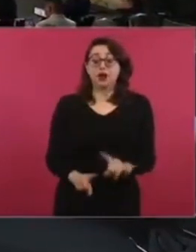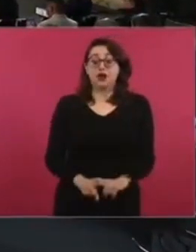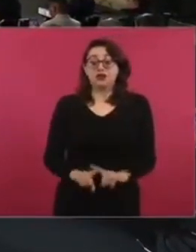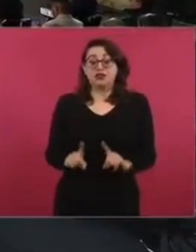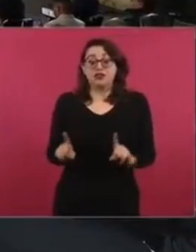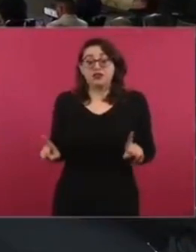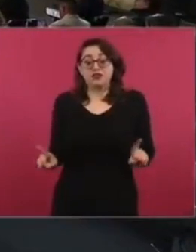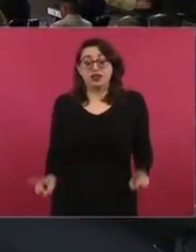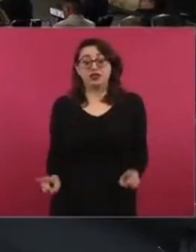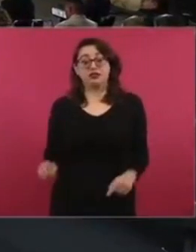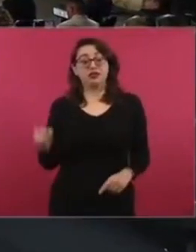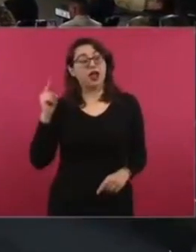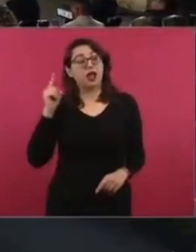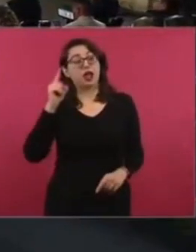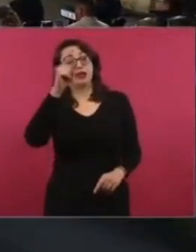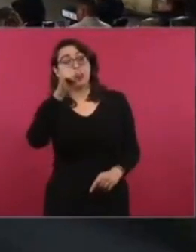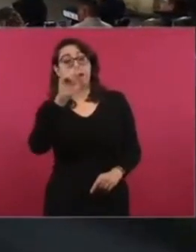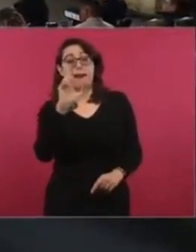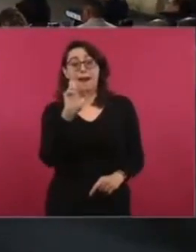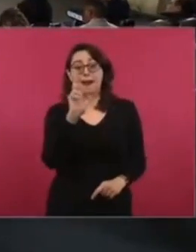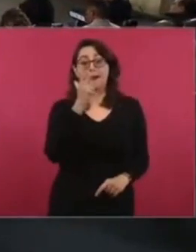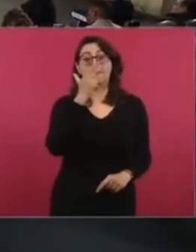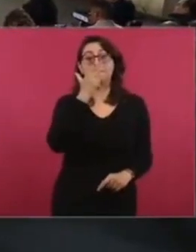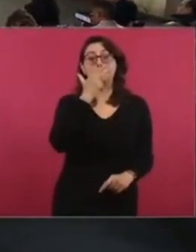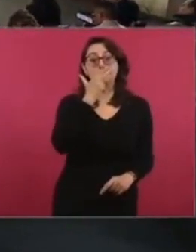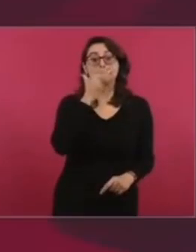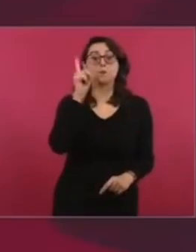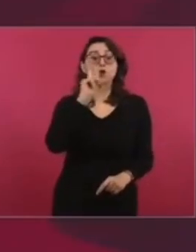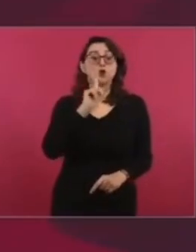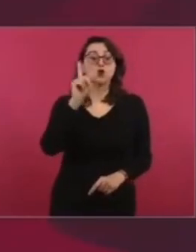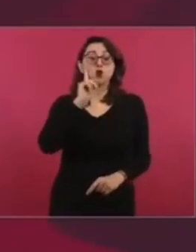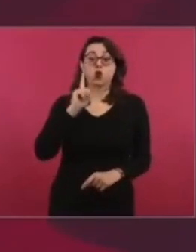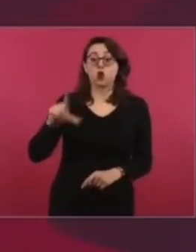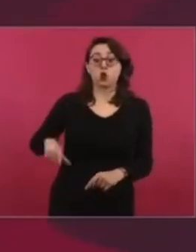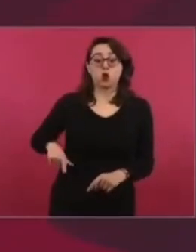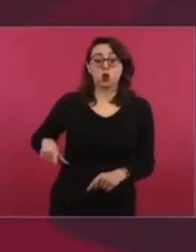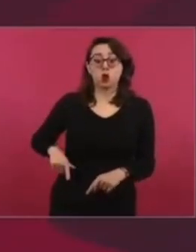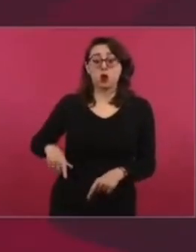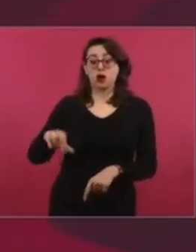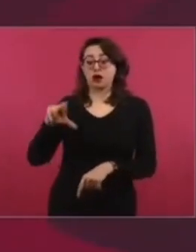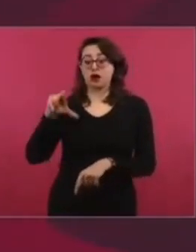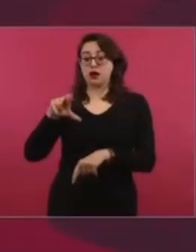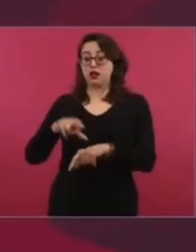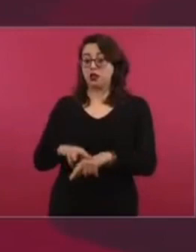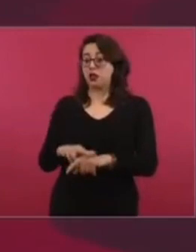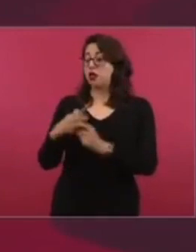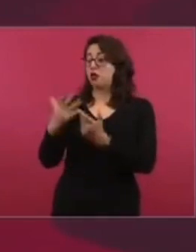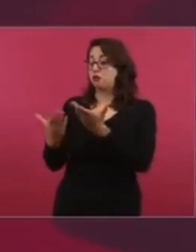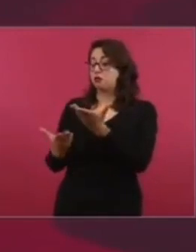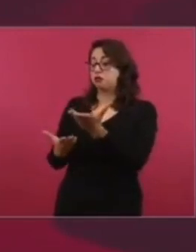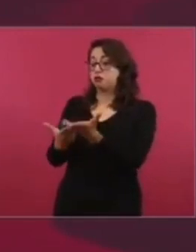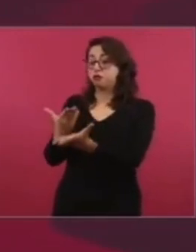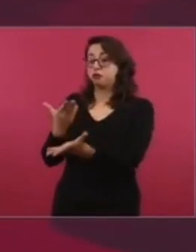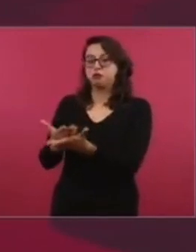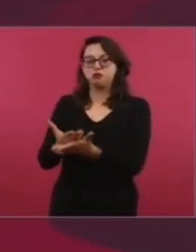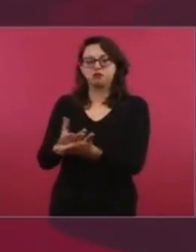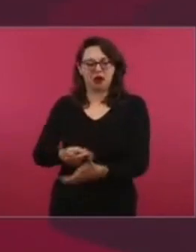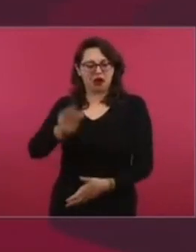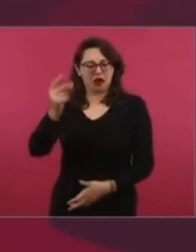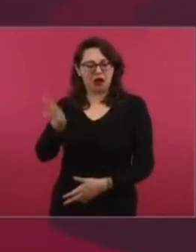de Chihuahua un recurso una controversia y resuelve